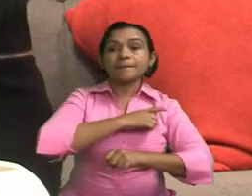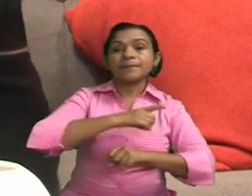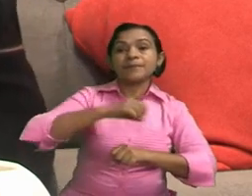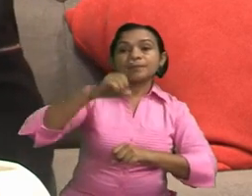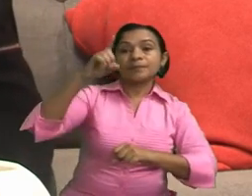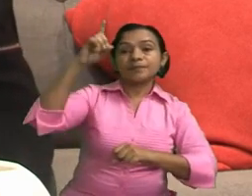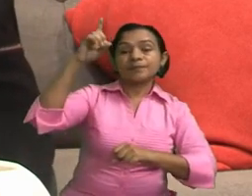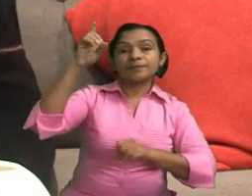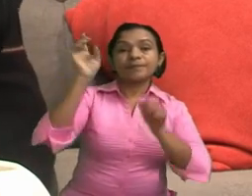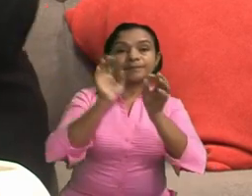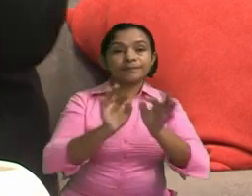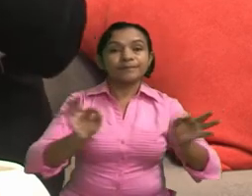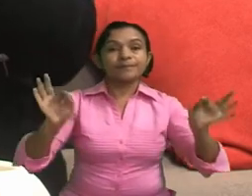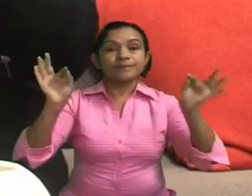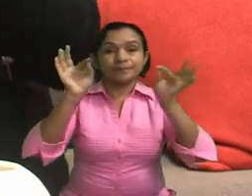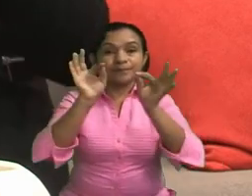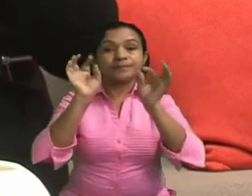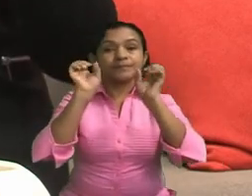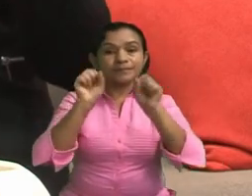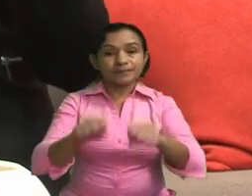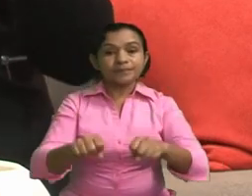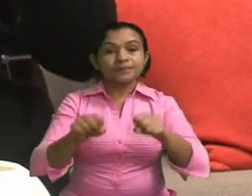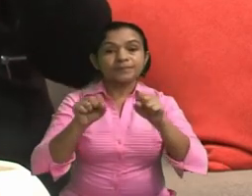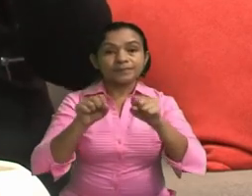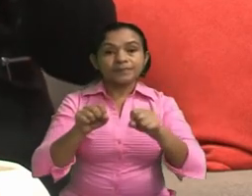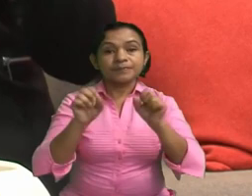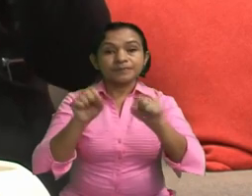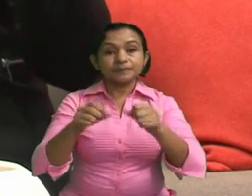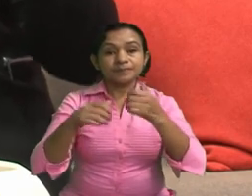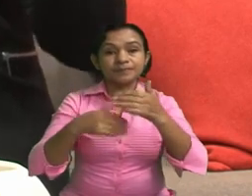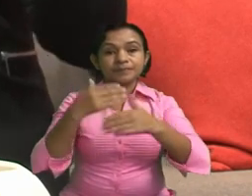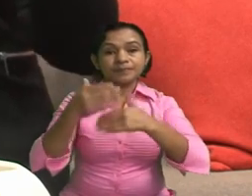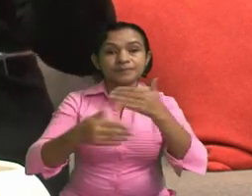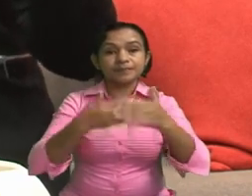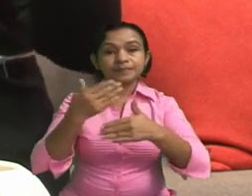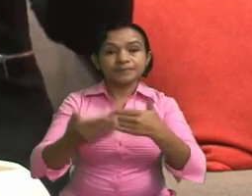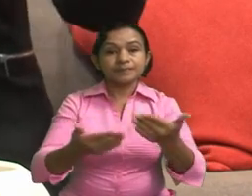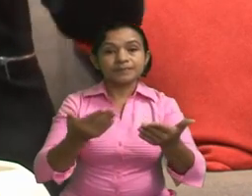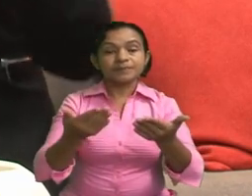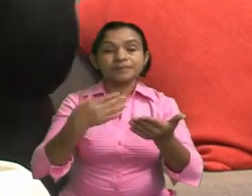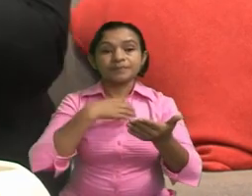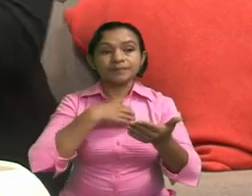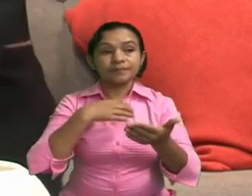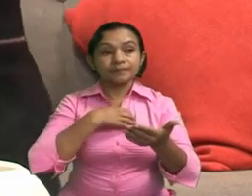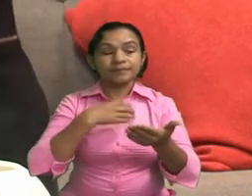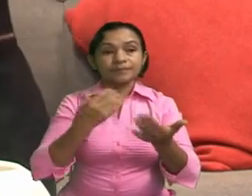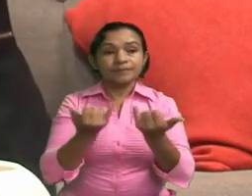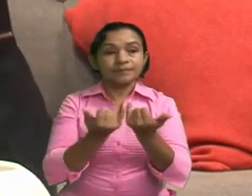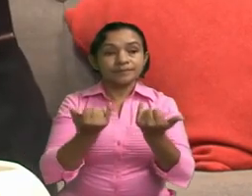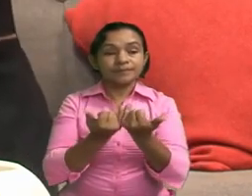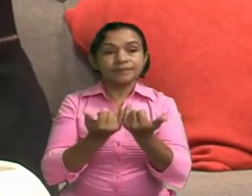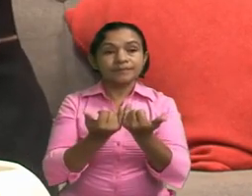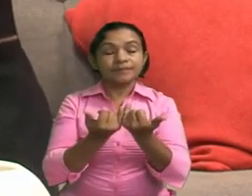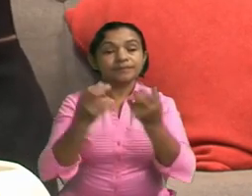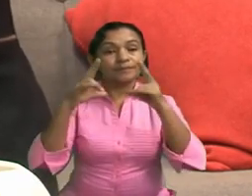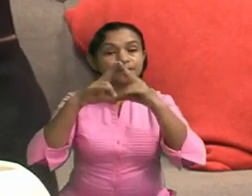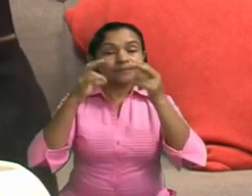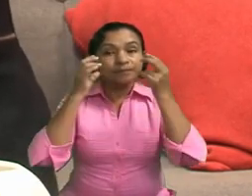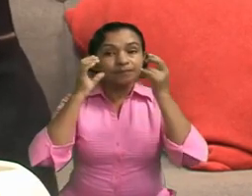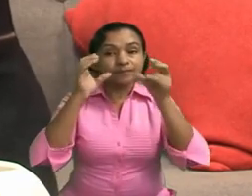es uno de los principales retos, lograr consolidar todo este proceso que es para nuestro Caribe